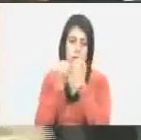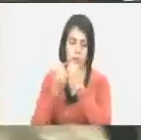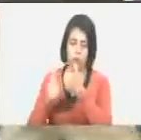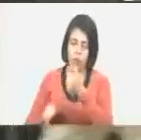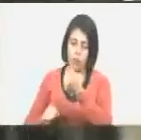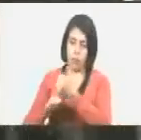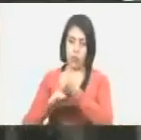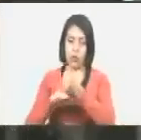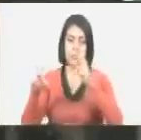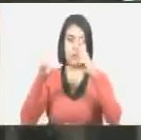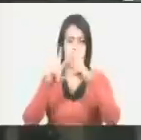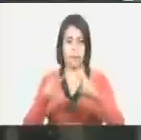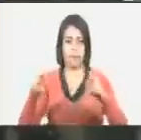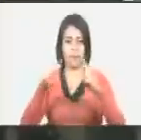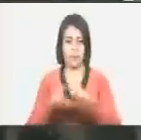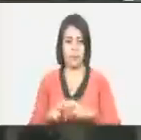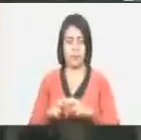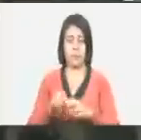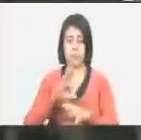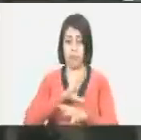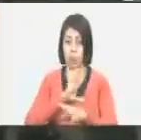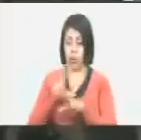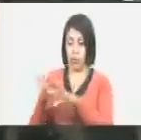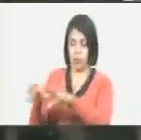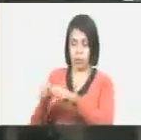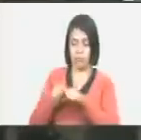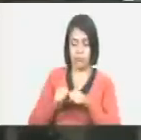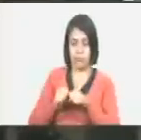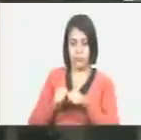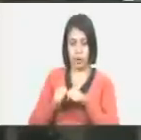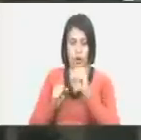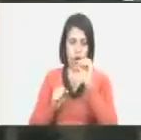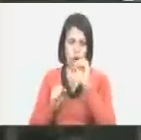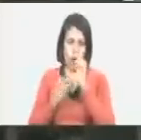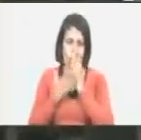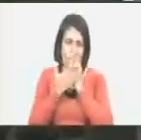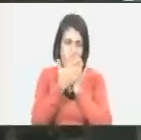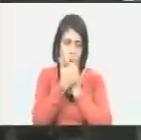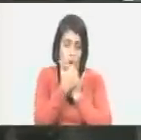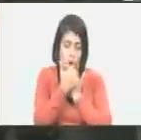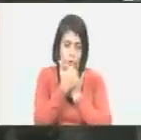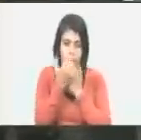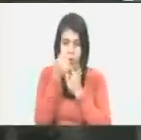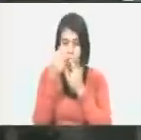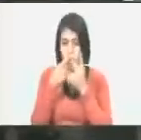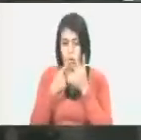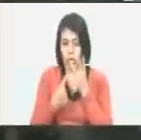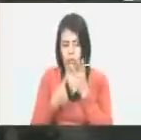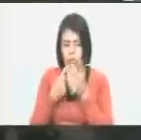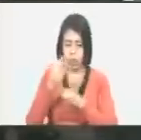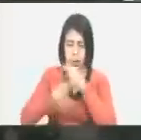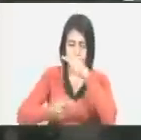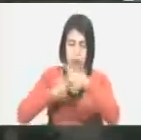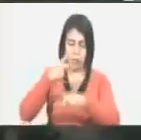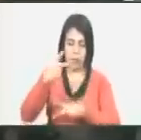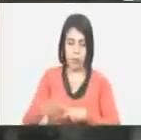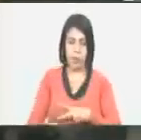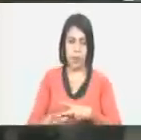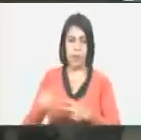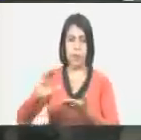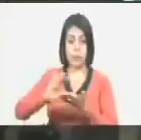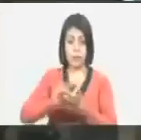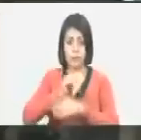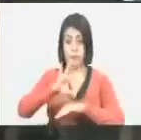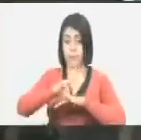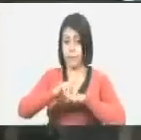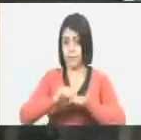auxiliares de investigación que se apropien indebidamente u oculten bienes sujetos o susceptibles del procedimiento de extinción de